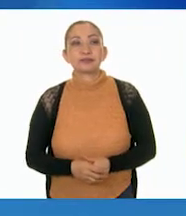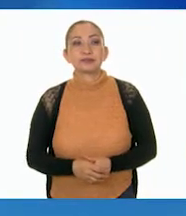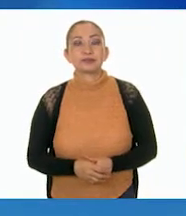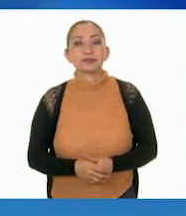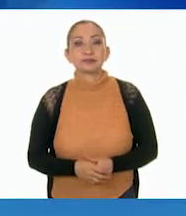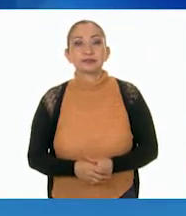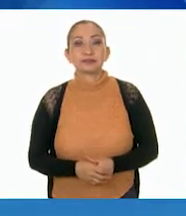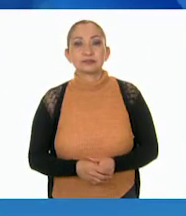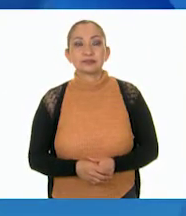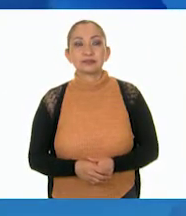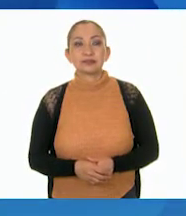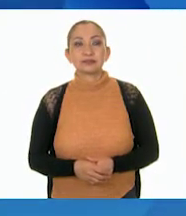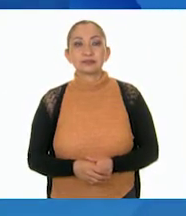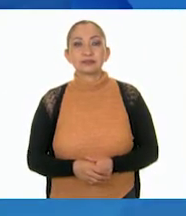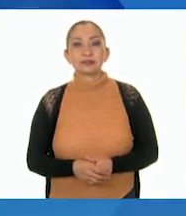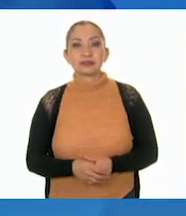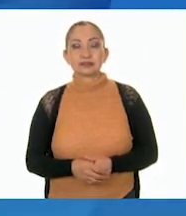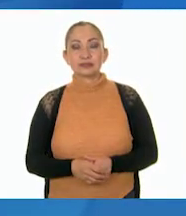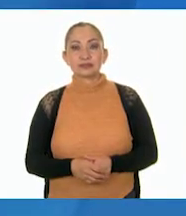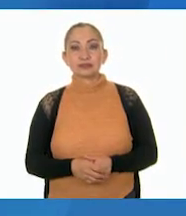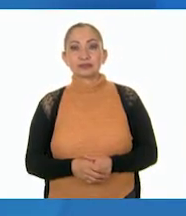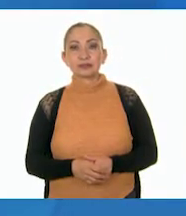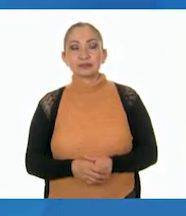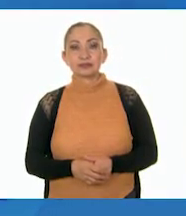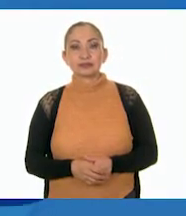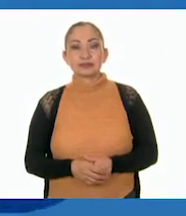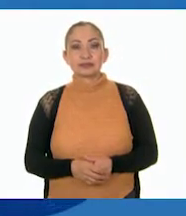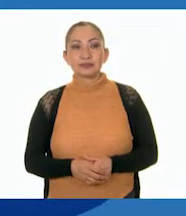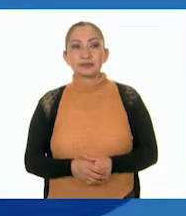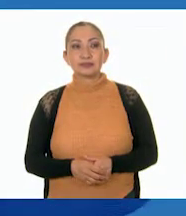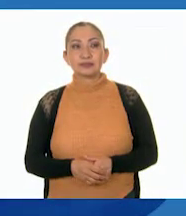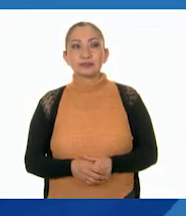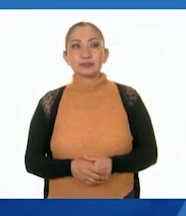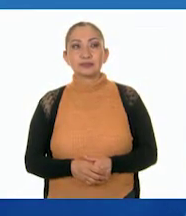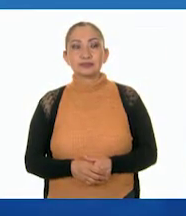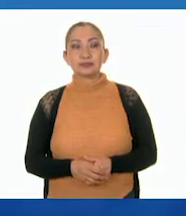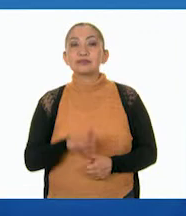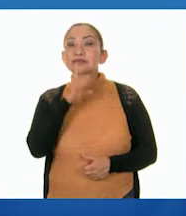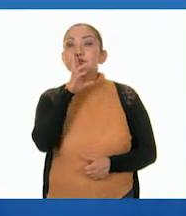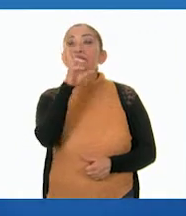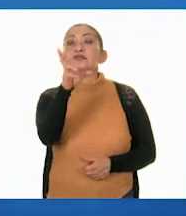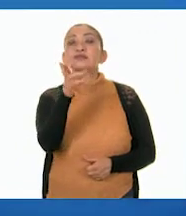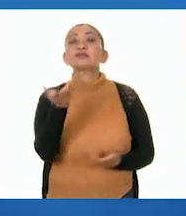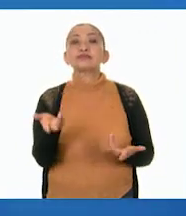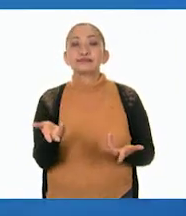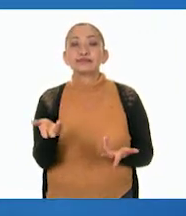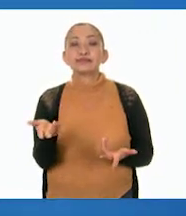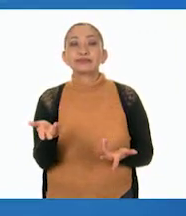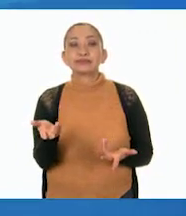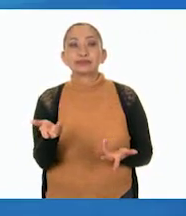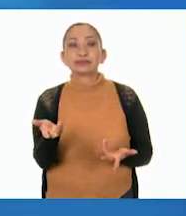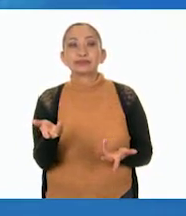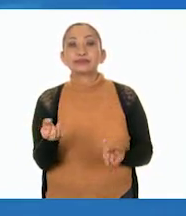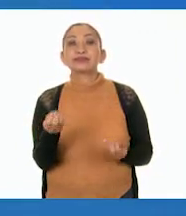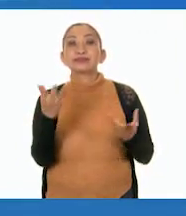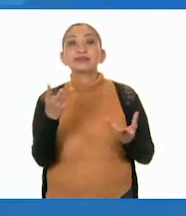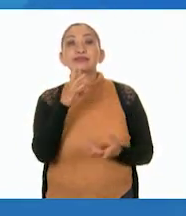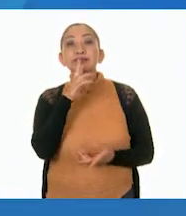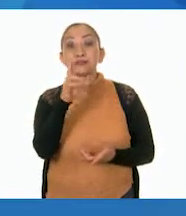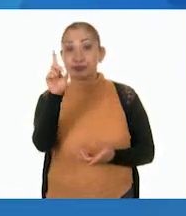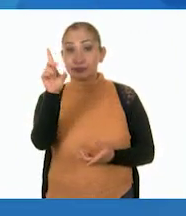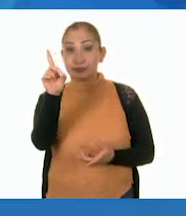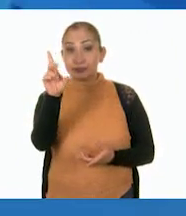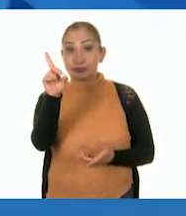2 por 15. Eso nos diera de resultado... ¿Cuánto?